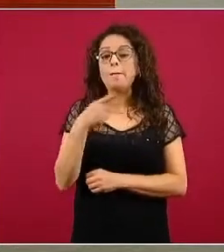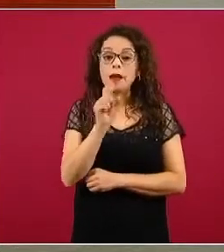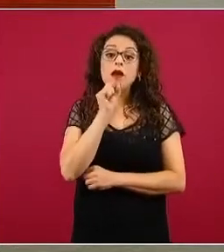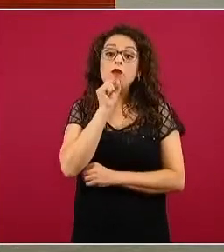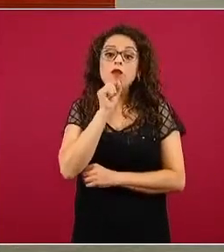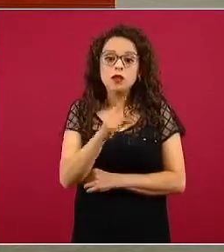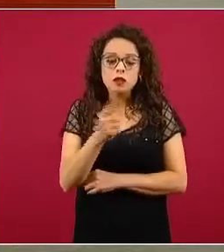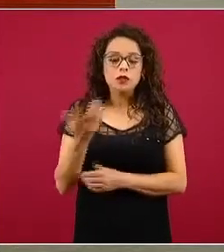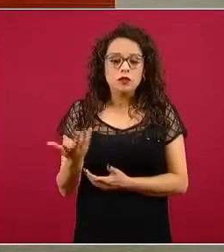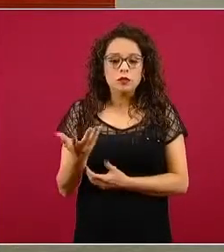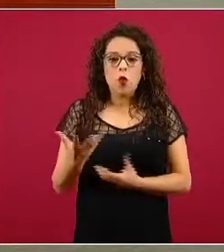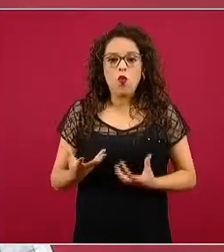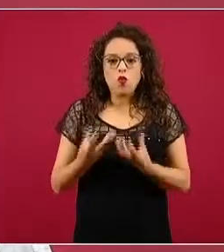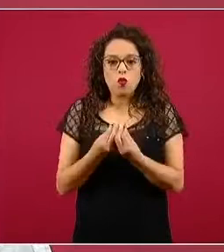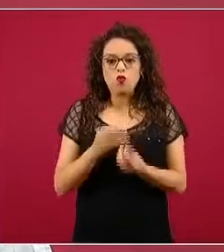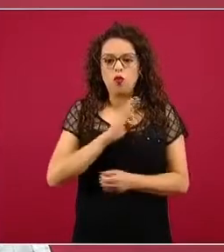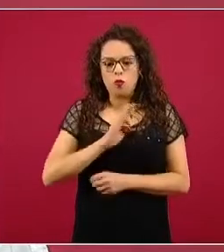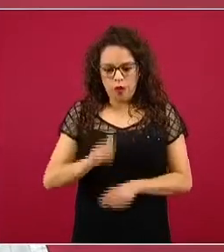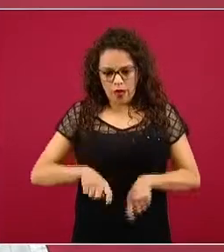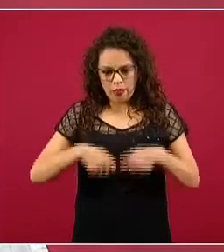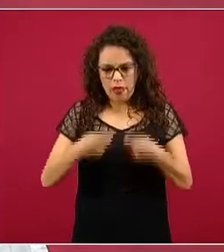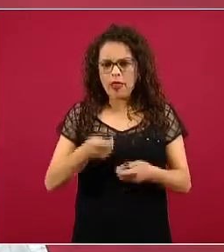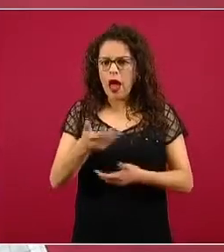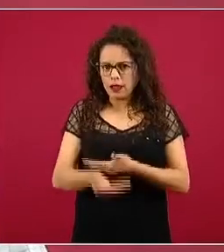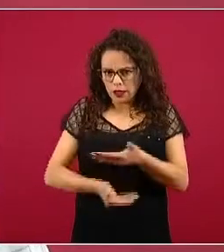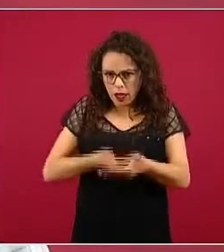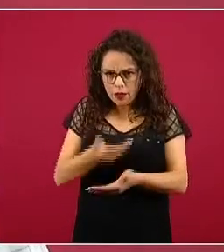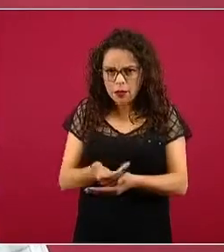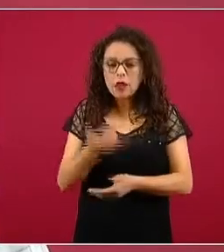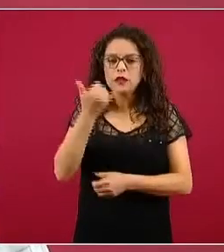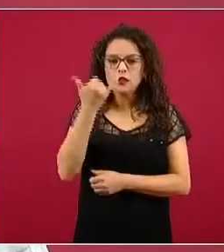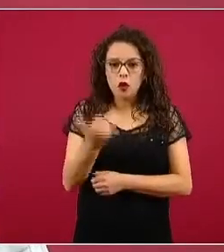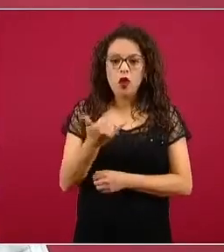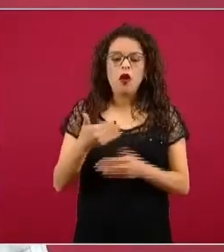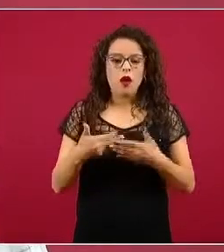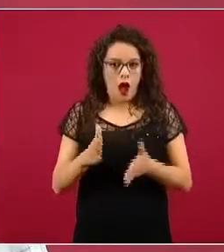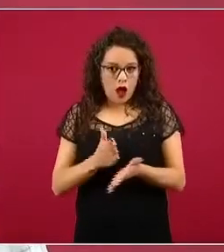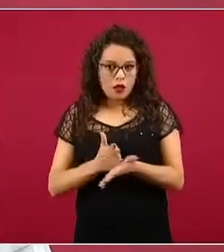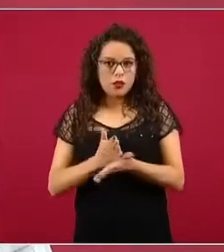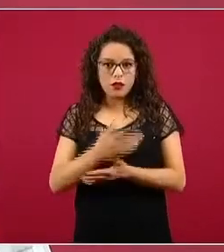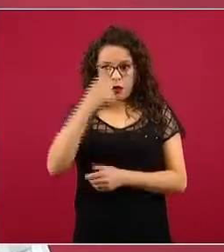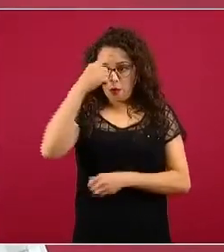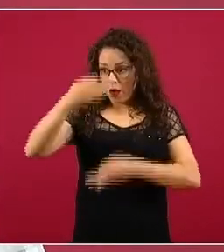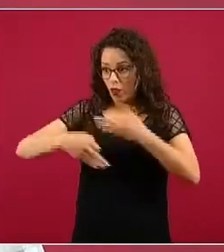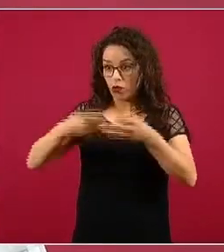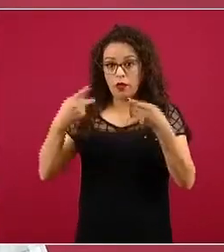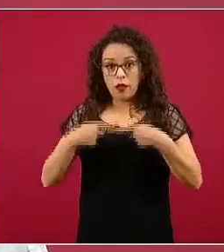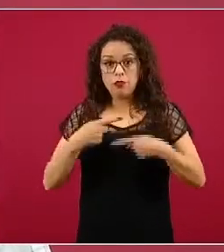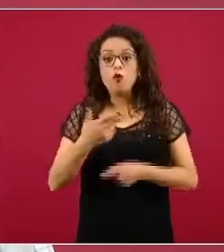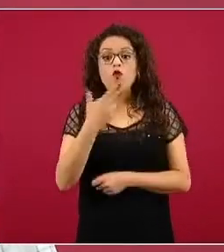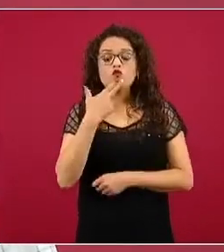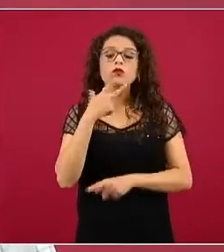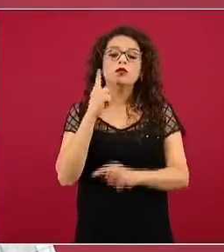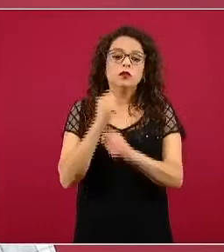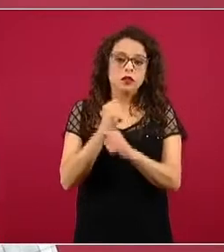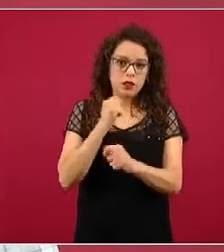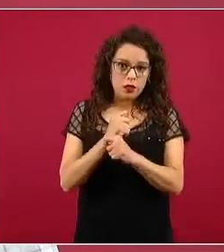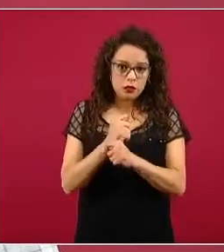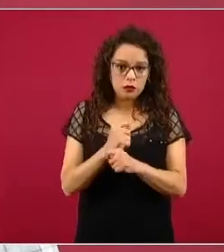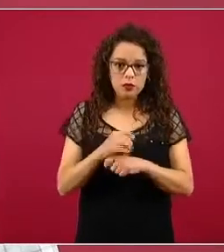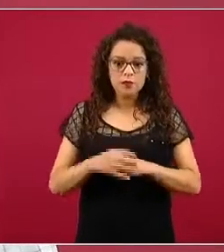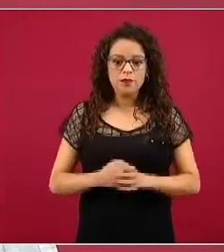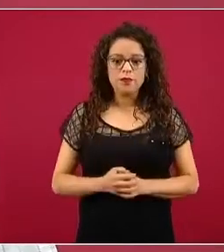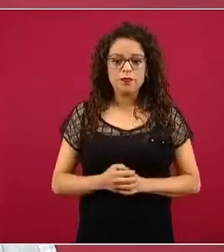mantener el servicio y brindar la accesibilidad correspondiente a los usuarios para que todos aquellos que están